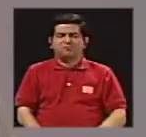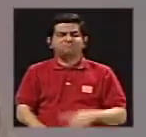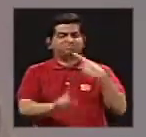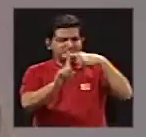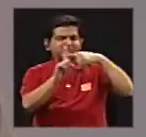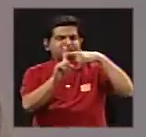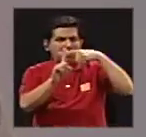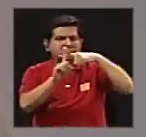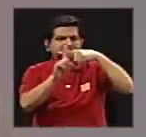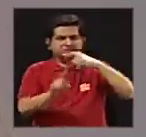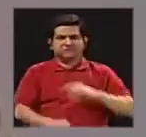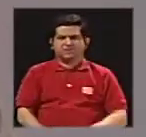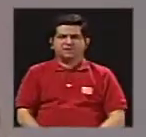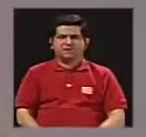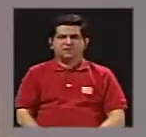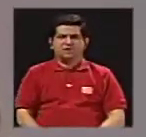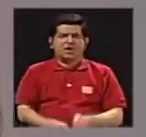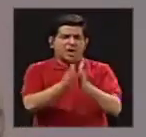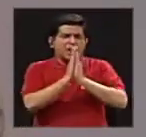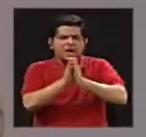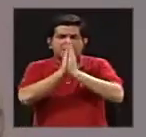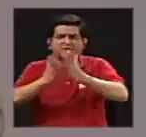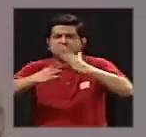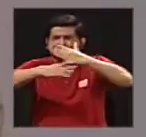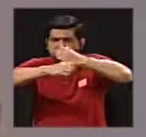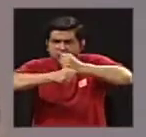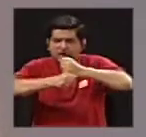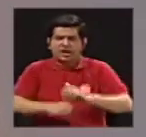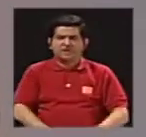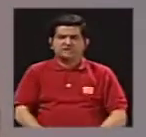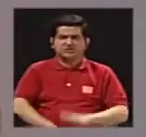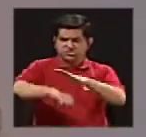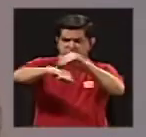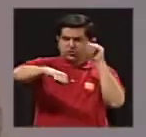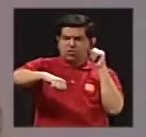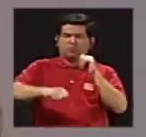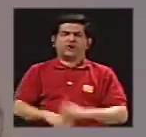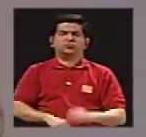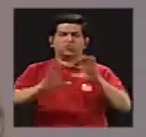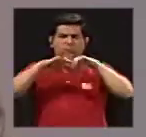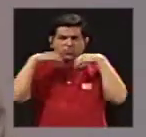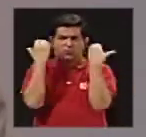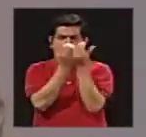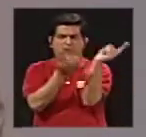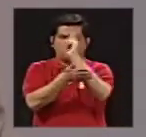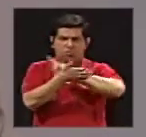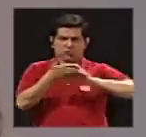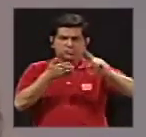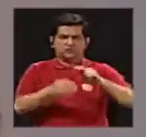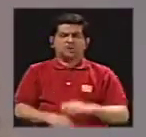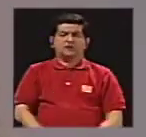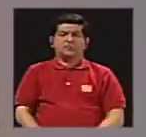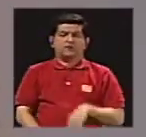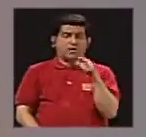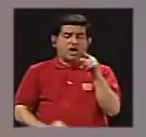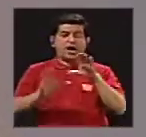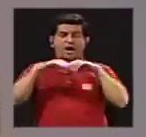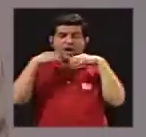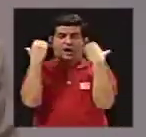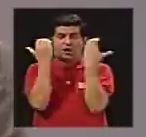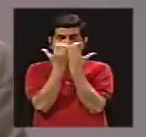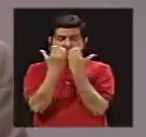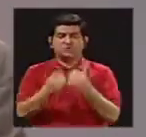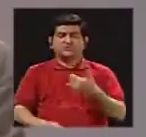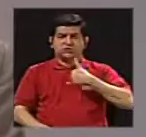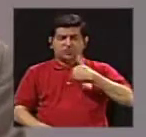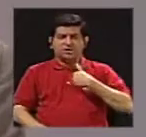positivo que ante el llamado que se hizo ante la convocatoria que hizo el consejo universitario y en la cual la comisión del Congreso